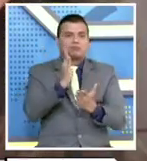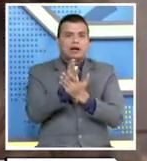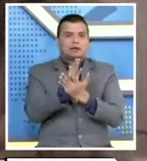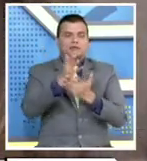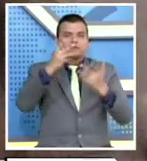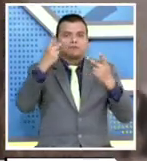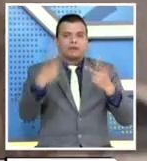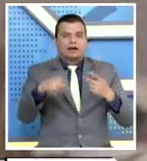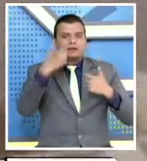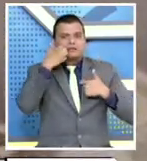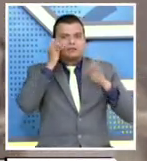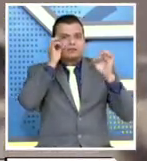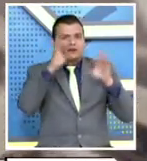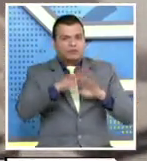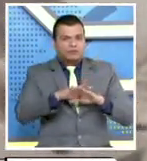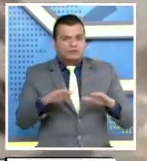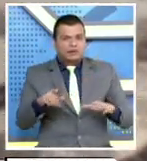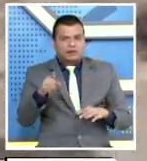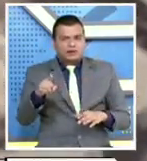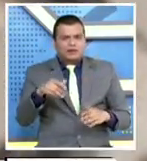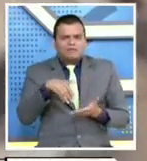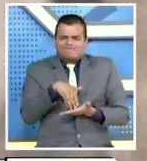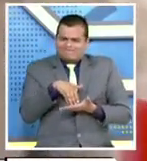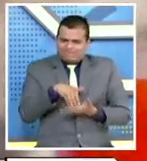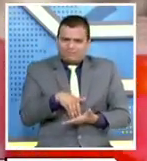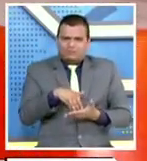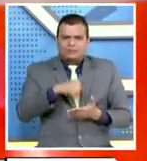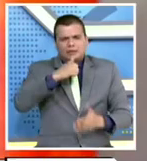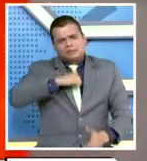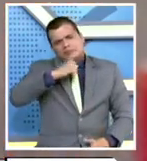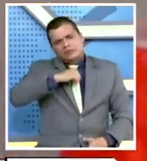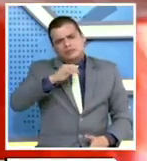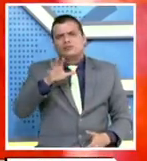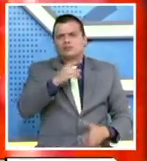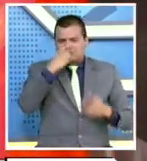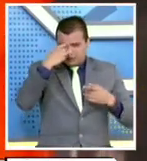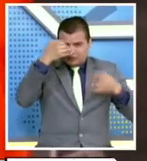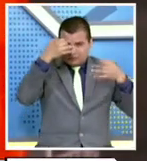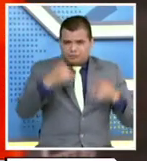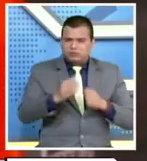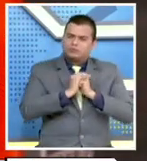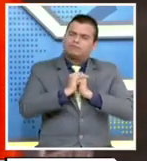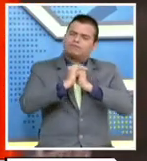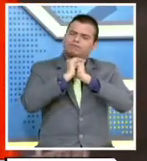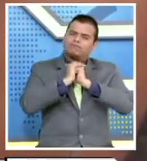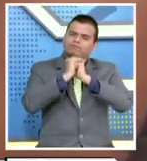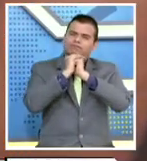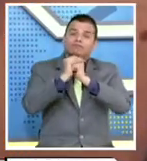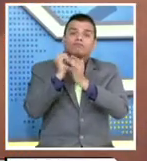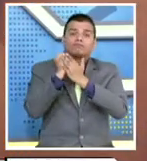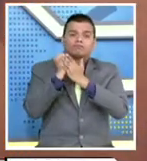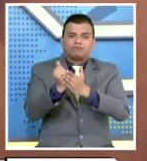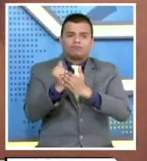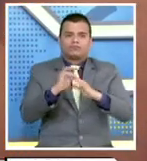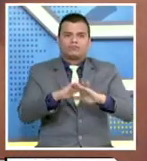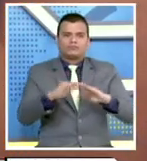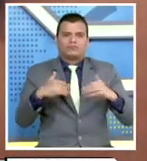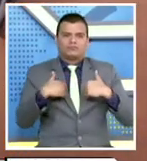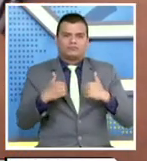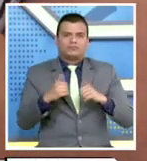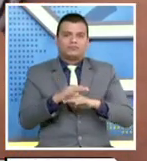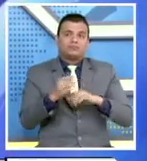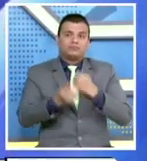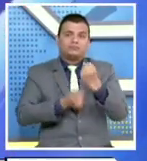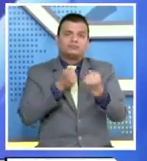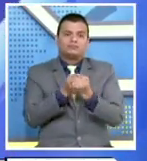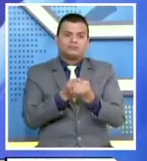vimos. Su familia dice que nunca desfalleció, siempre tuvieron la fe intacta. La oración fue la única arma que hubo en sus corazones para acompañar a